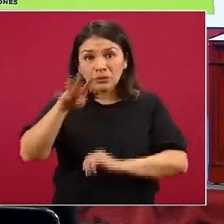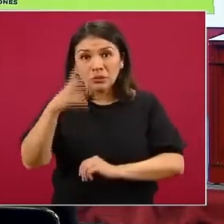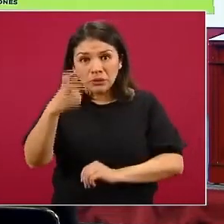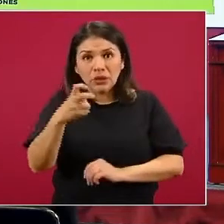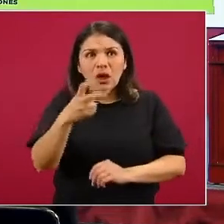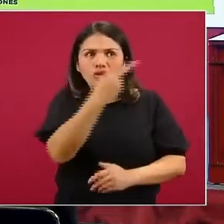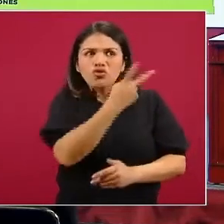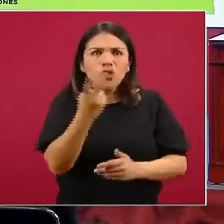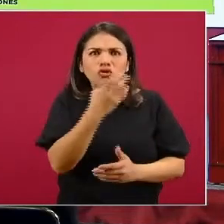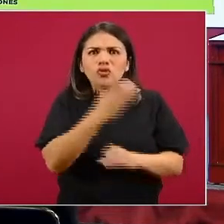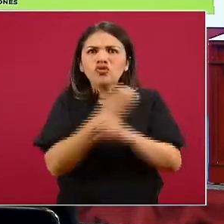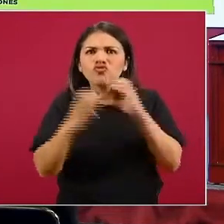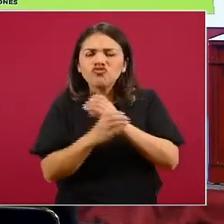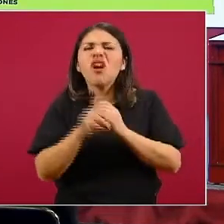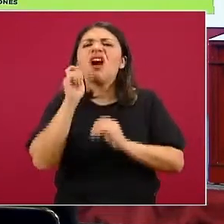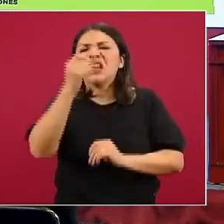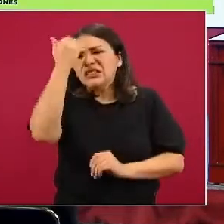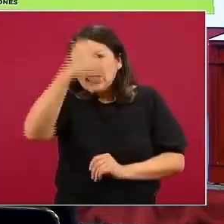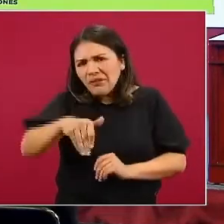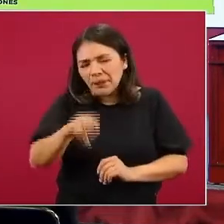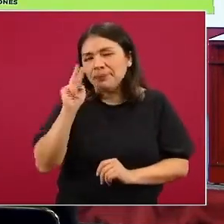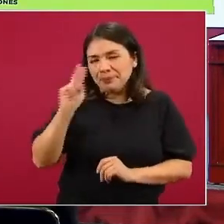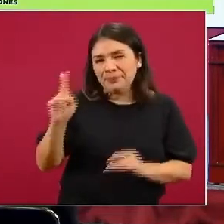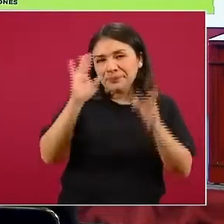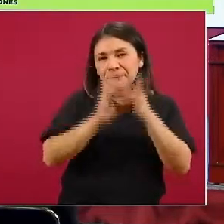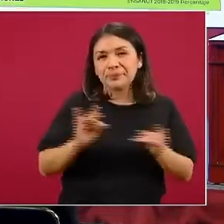estos dos ítems? ¿La que sigue?